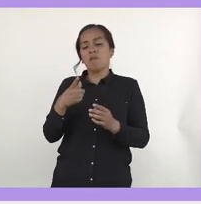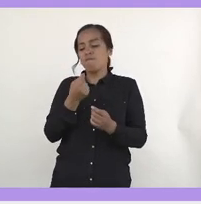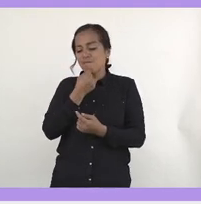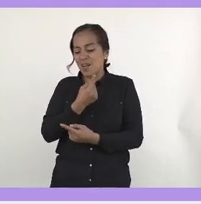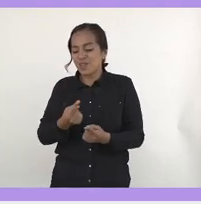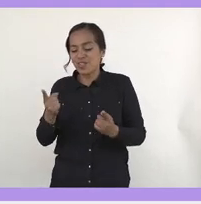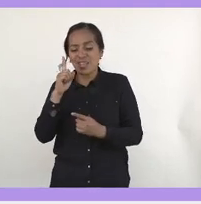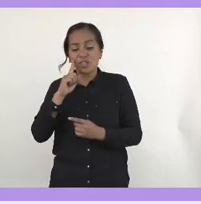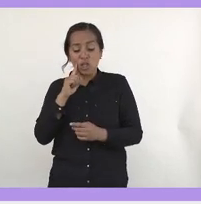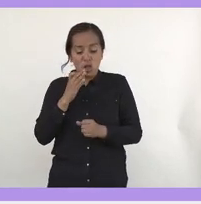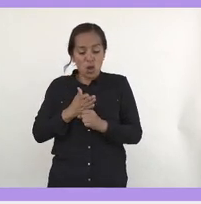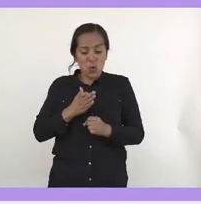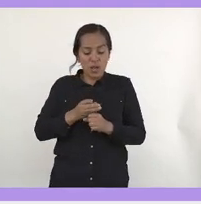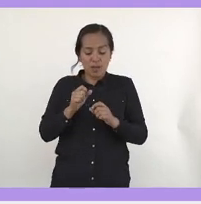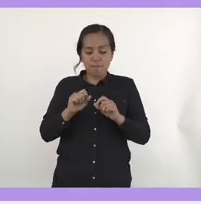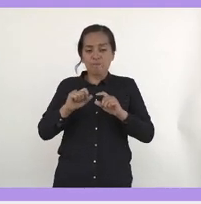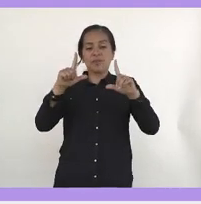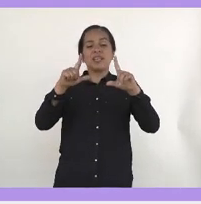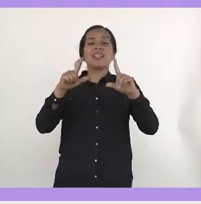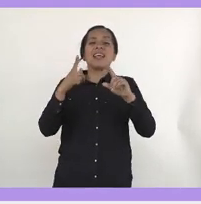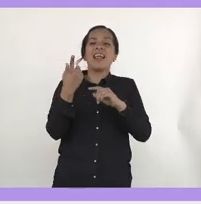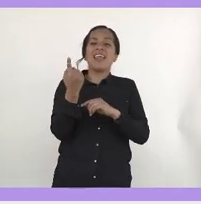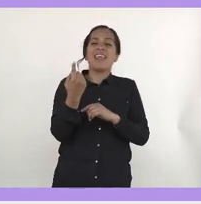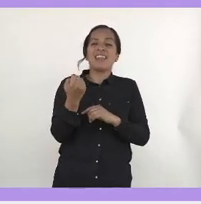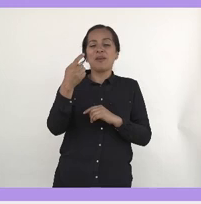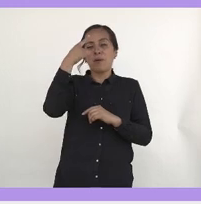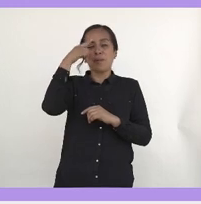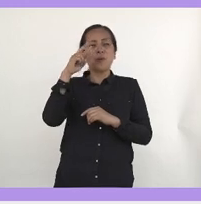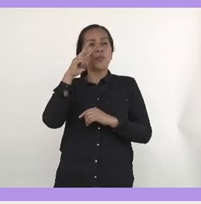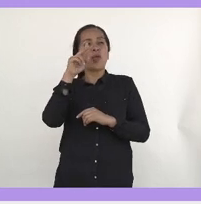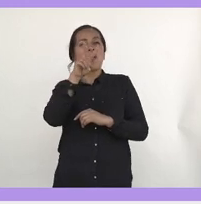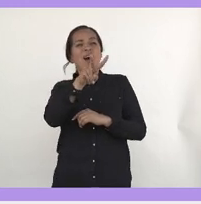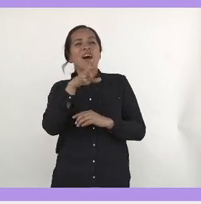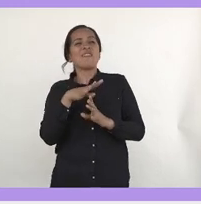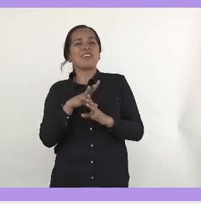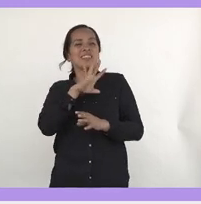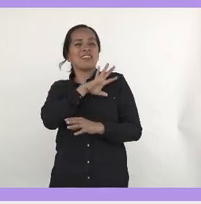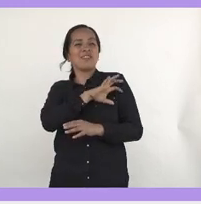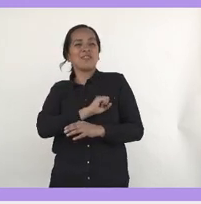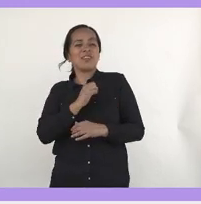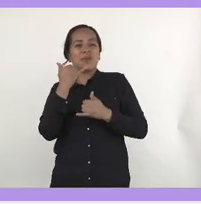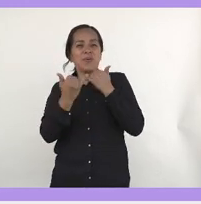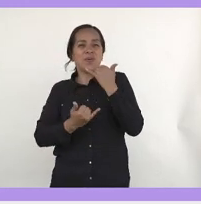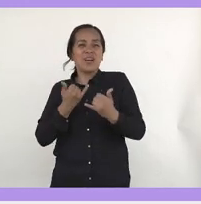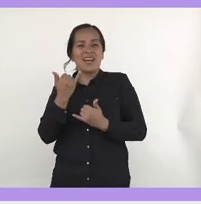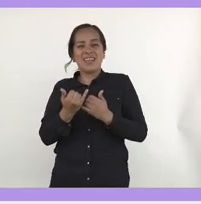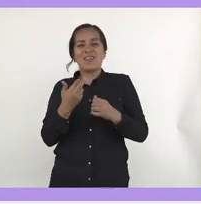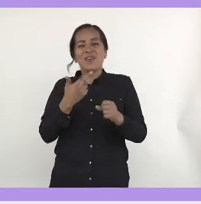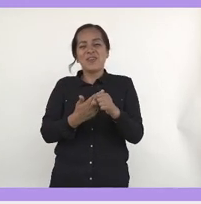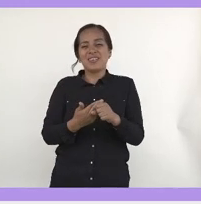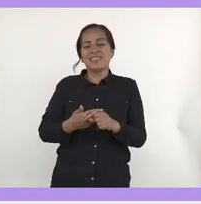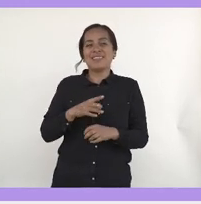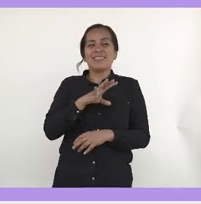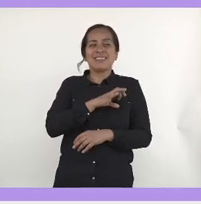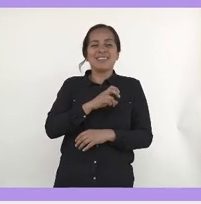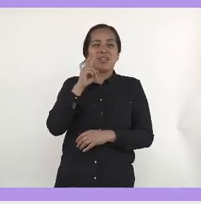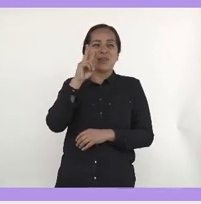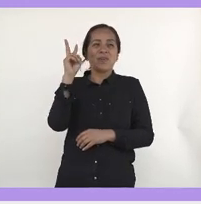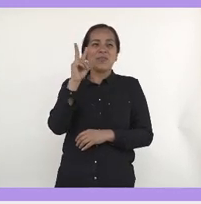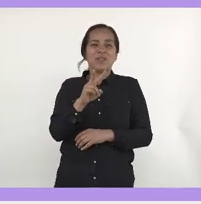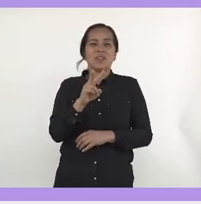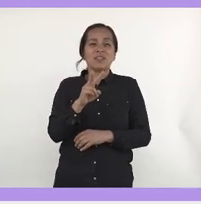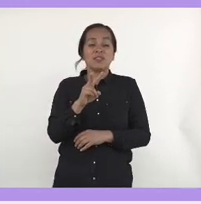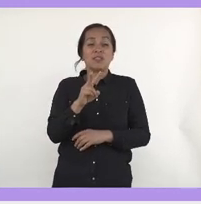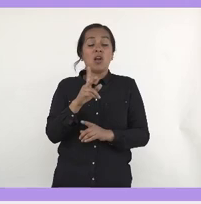esas que hoy prenden la tele y pueden ver a sus referentes a su jugadora favorita en la tele es que eso me emociona